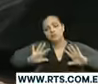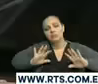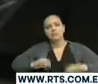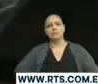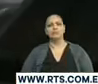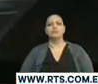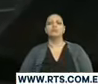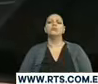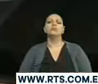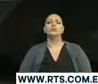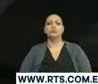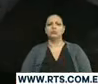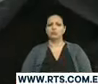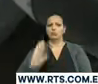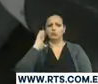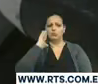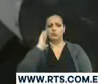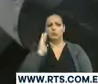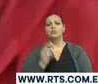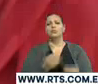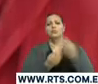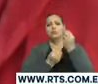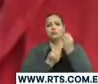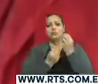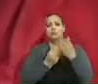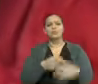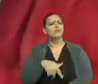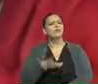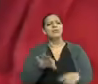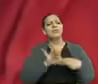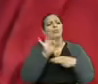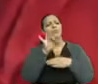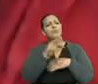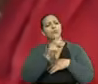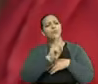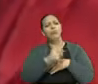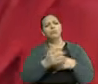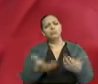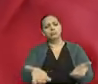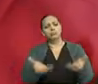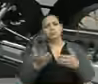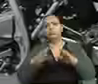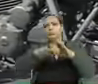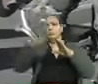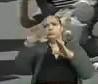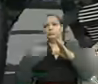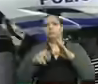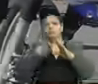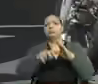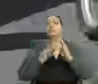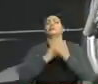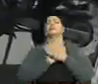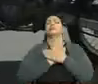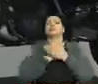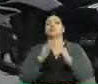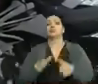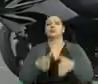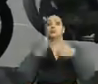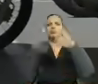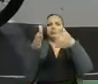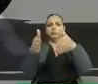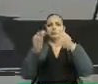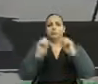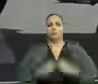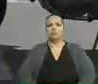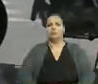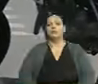todo saber si puede enterrar a su hijo. Si no tiene coronavirus, yo le quiero velarle para enterrarle a mi hijo. El cuerpo fue trasladado al centro forense para la